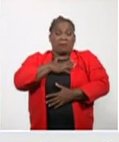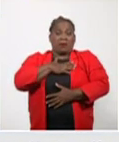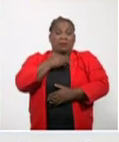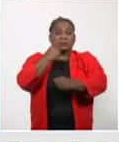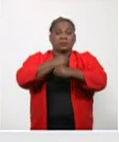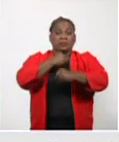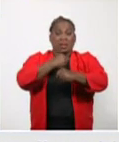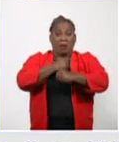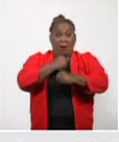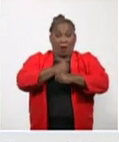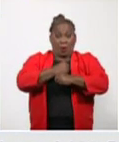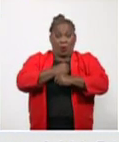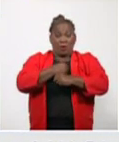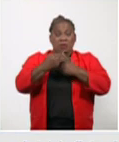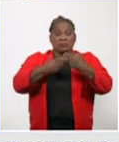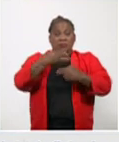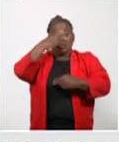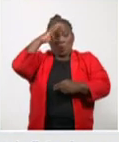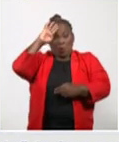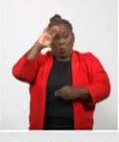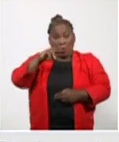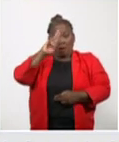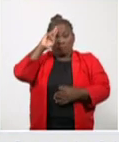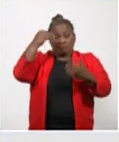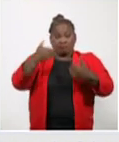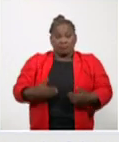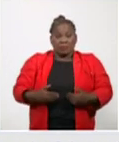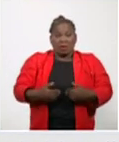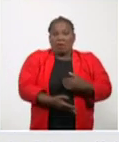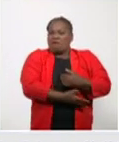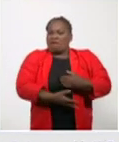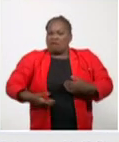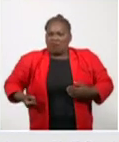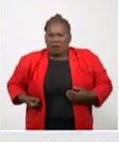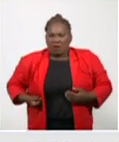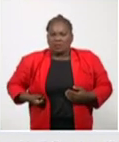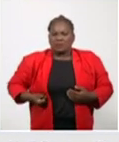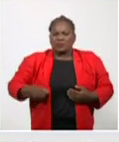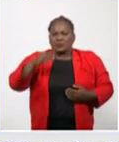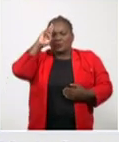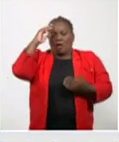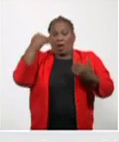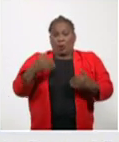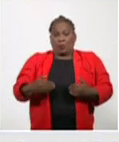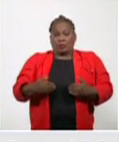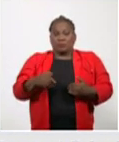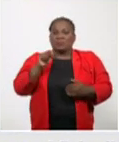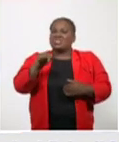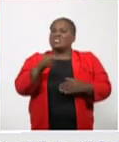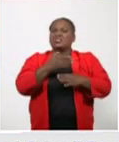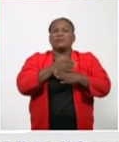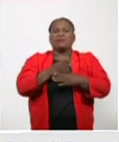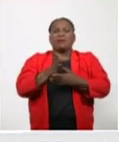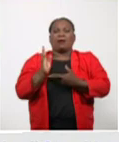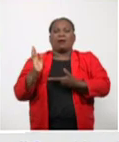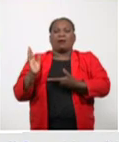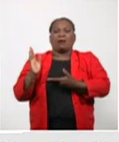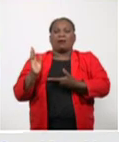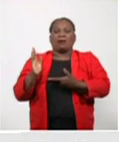nuestro país, para los esfuerzos que se hacen. Esto conlleva que ya prácticamente todo